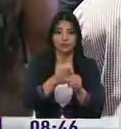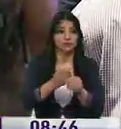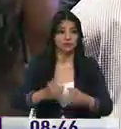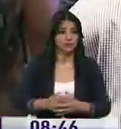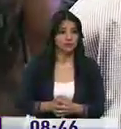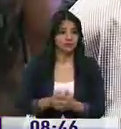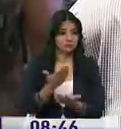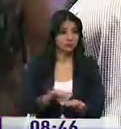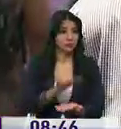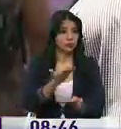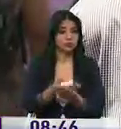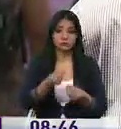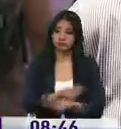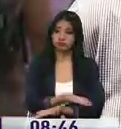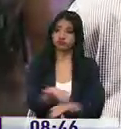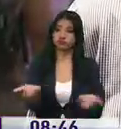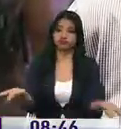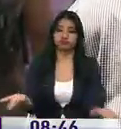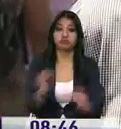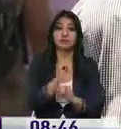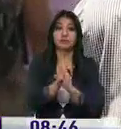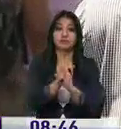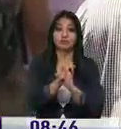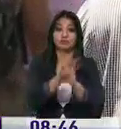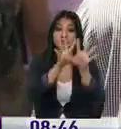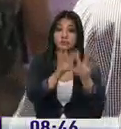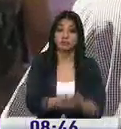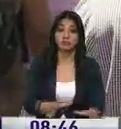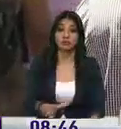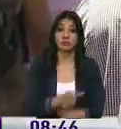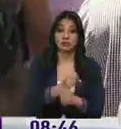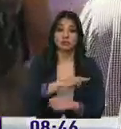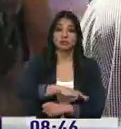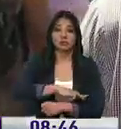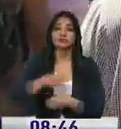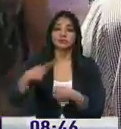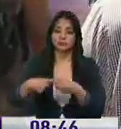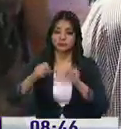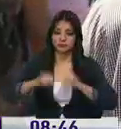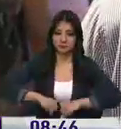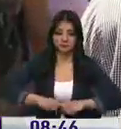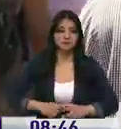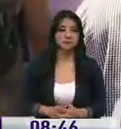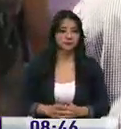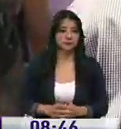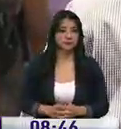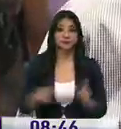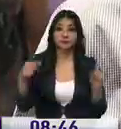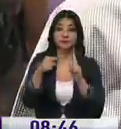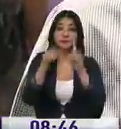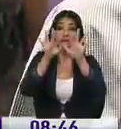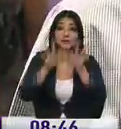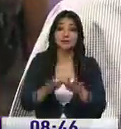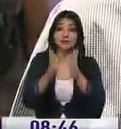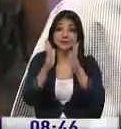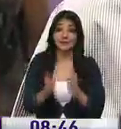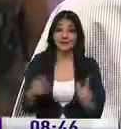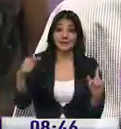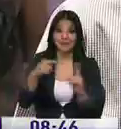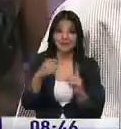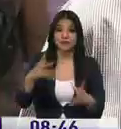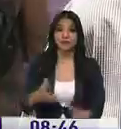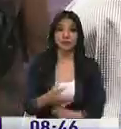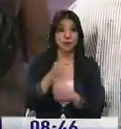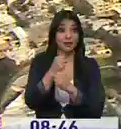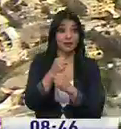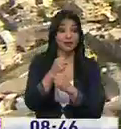propuesta que hemos hecho como Secretaría de Seguridad y Municipio de Quito. Según el secretario de Seguridad y Gobernabilidad, Euclides